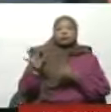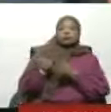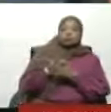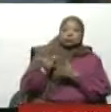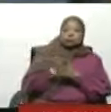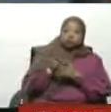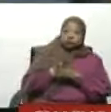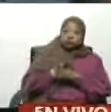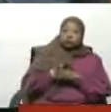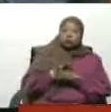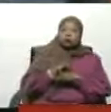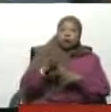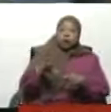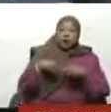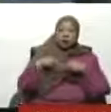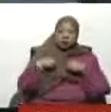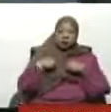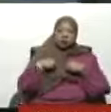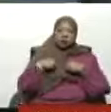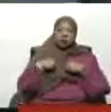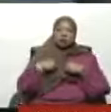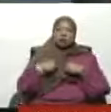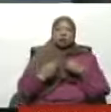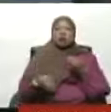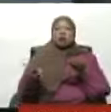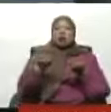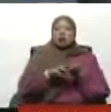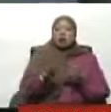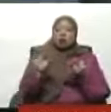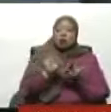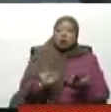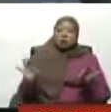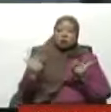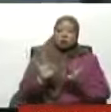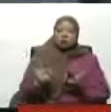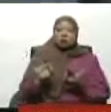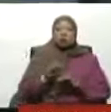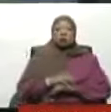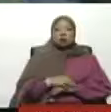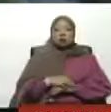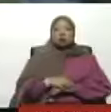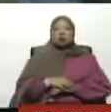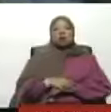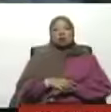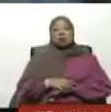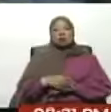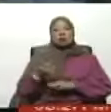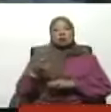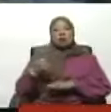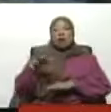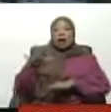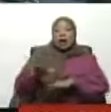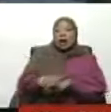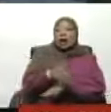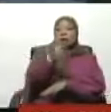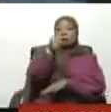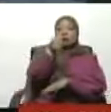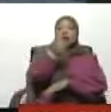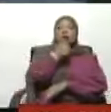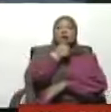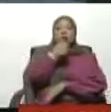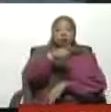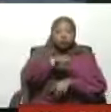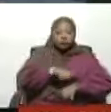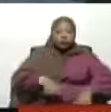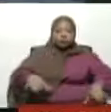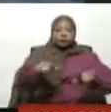sean accesibles, que no se vuelvan inalcanzables. En las capitales normalmente hay con quién hablar, en las